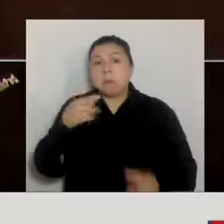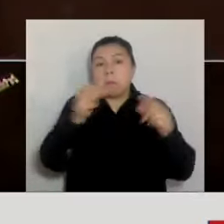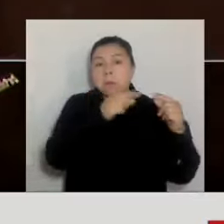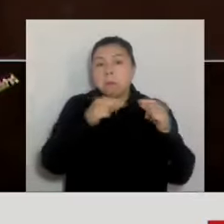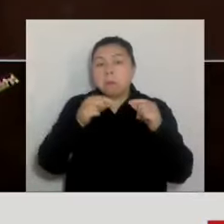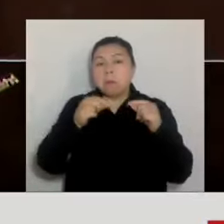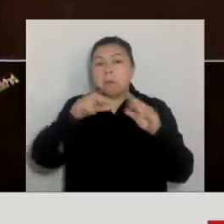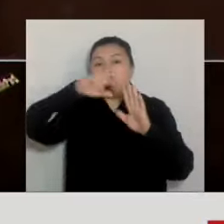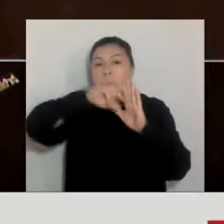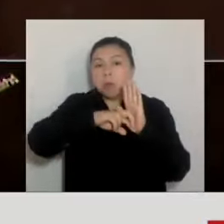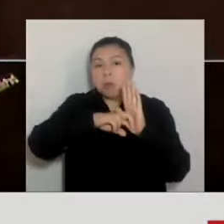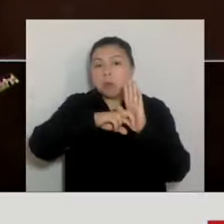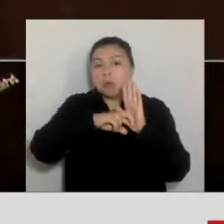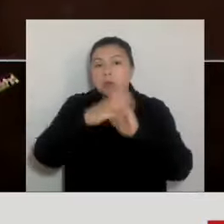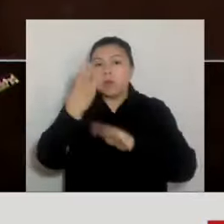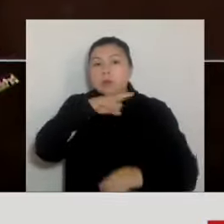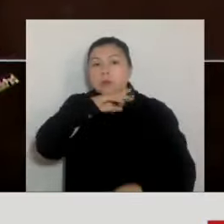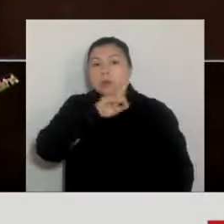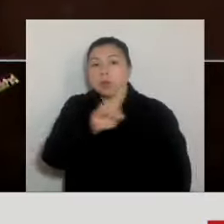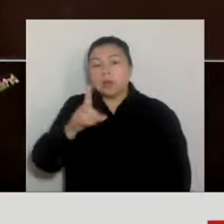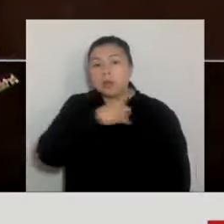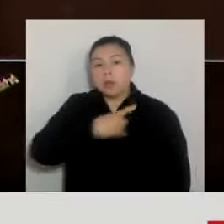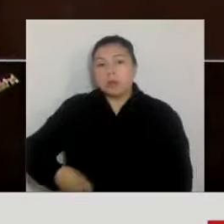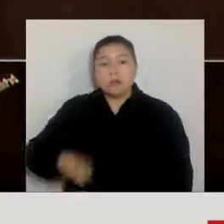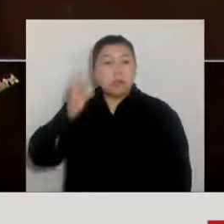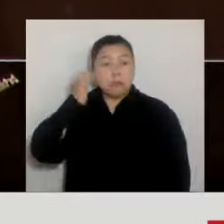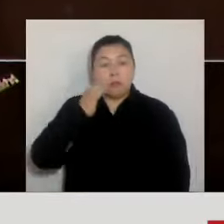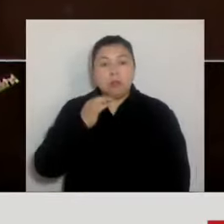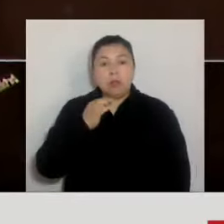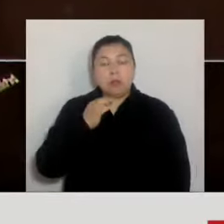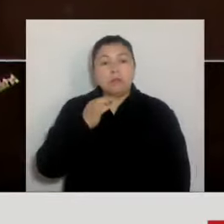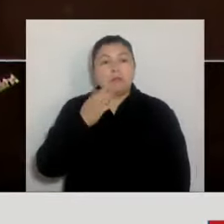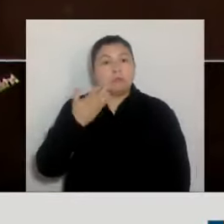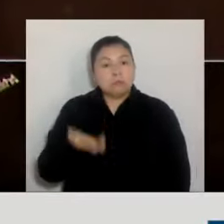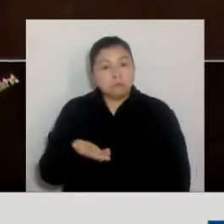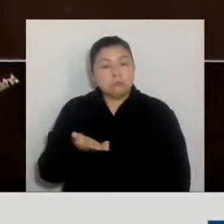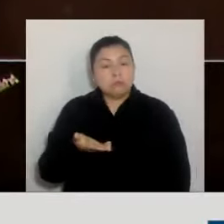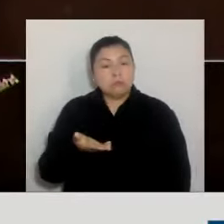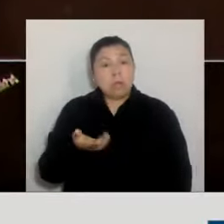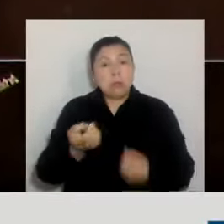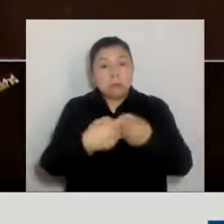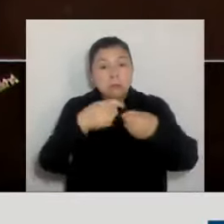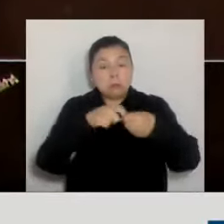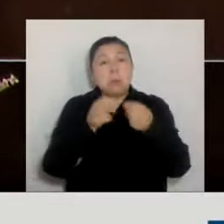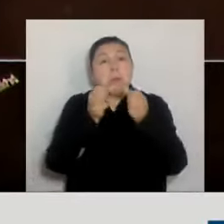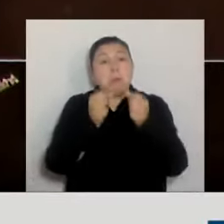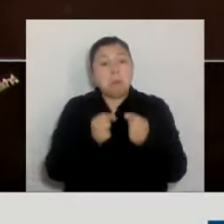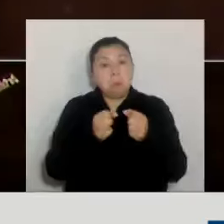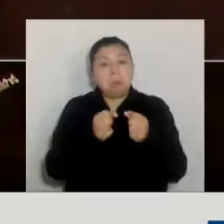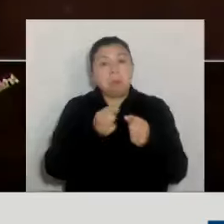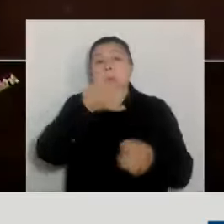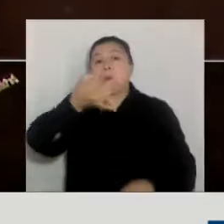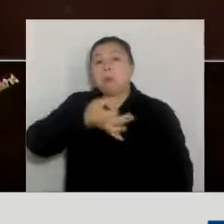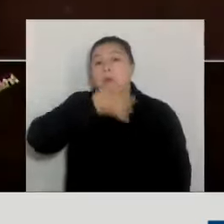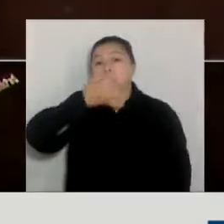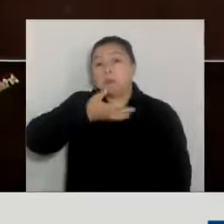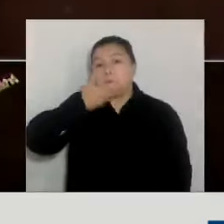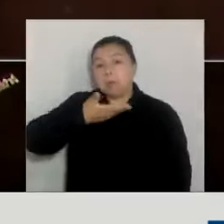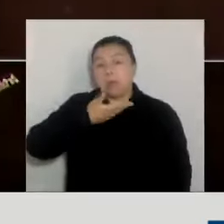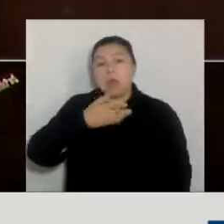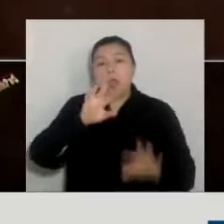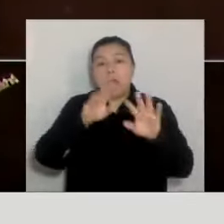se otorgarán 3es minutos a cada diputada y diputado que se inscriba para hacer uso de la palabra el informe se